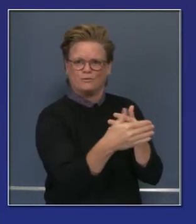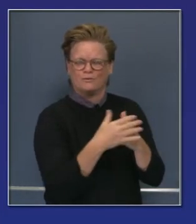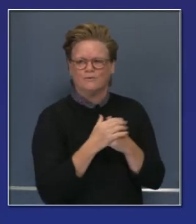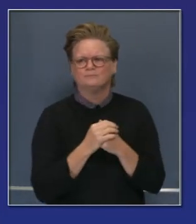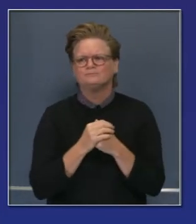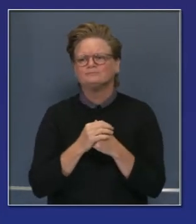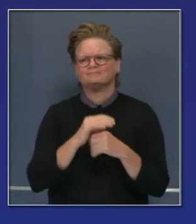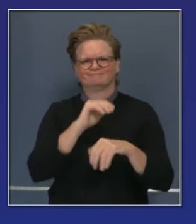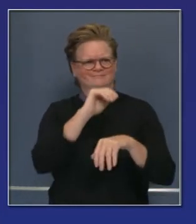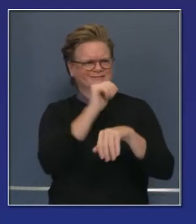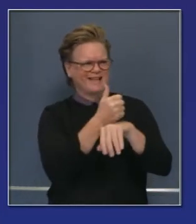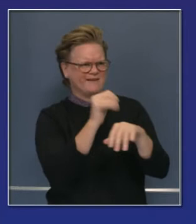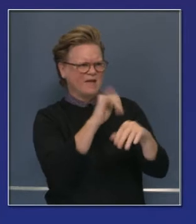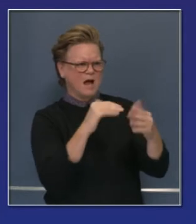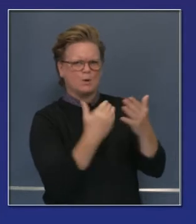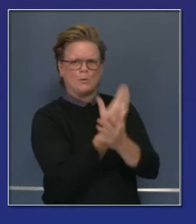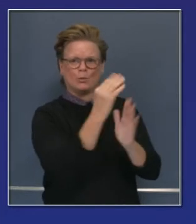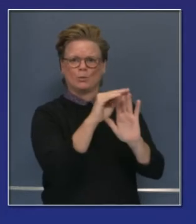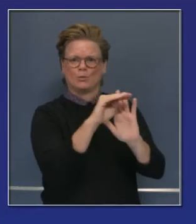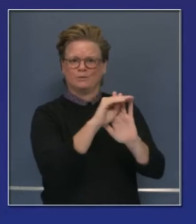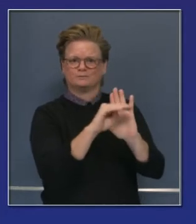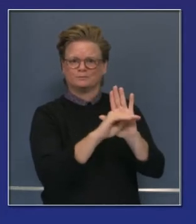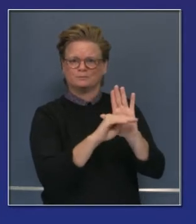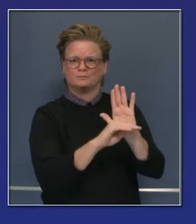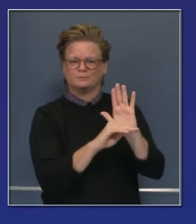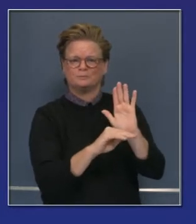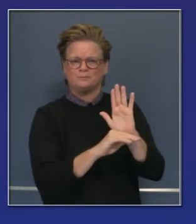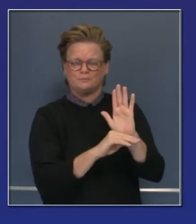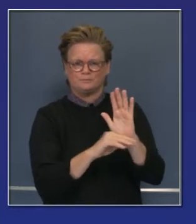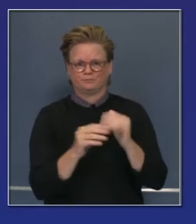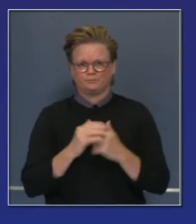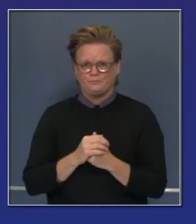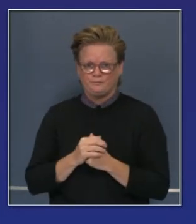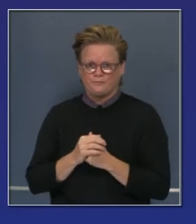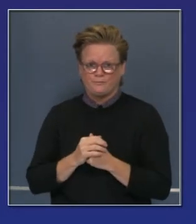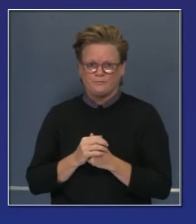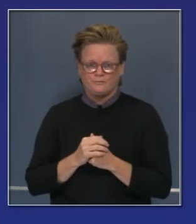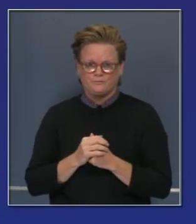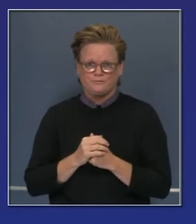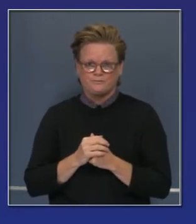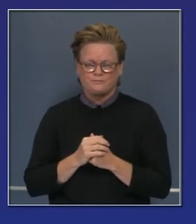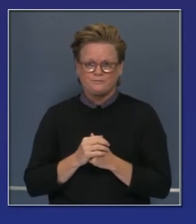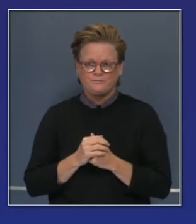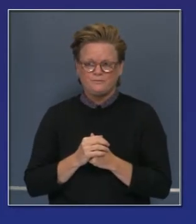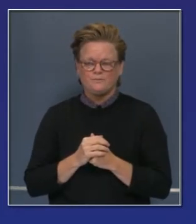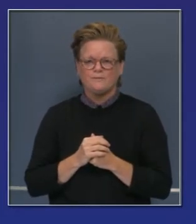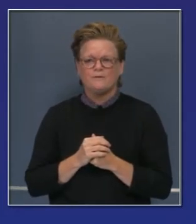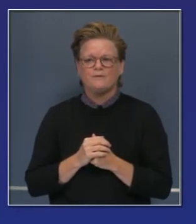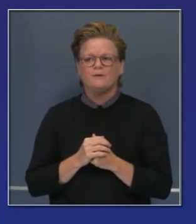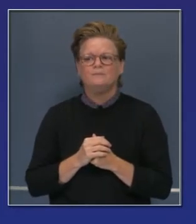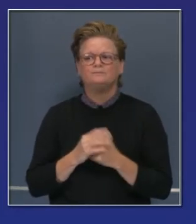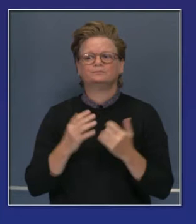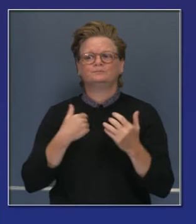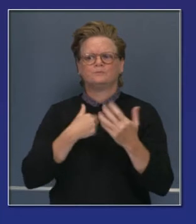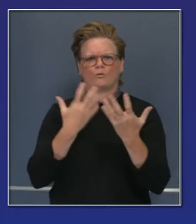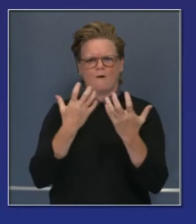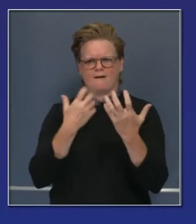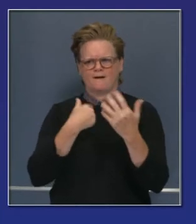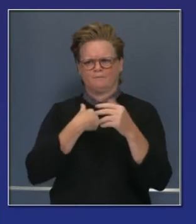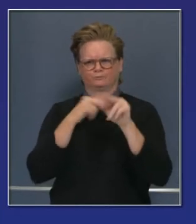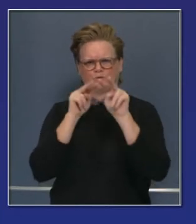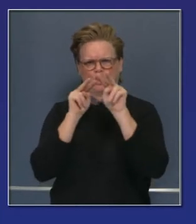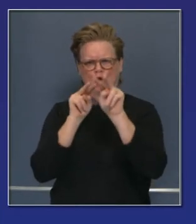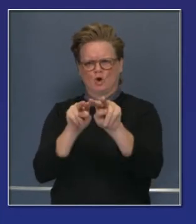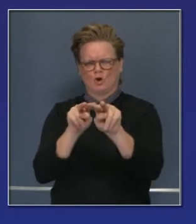pautas que estamos avanzando en relación a este nuevo plan. Estamos viendo